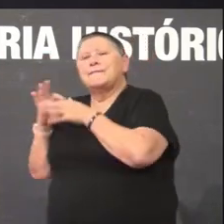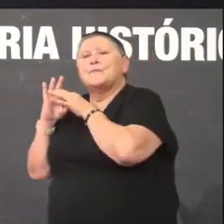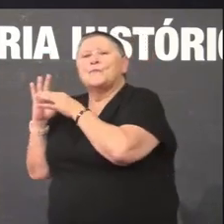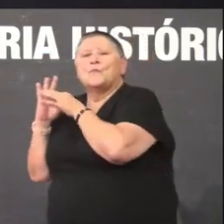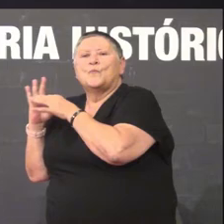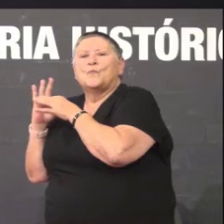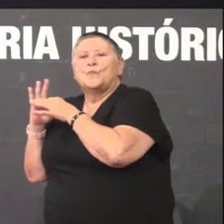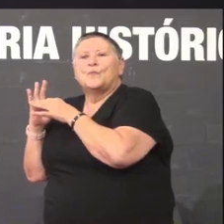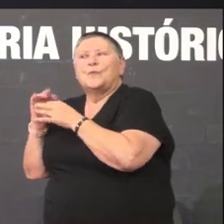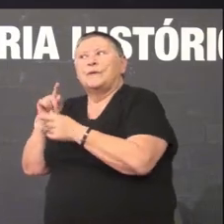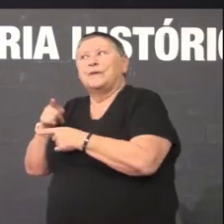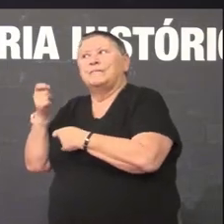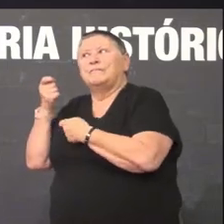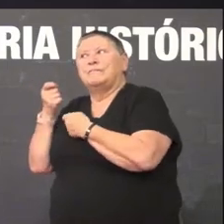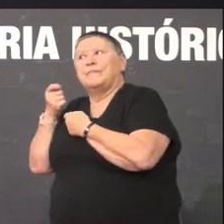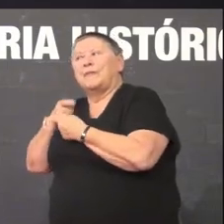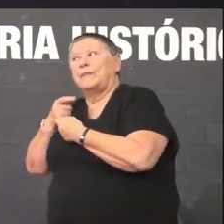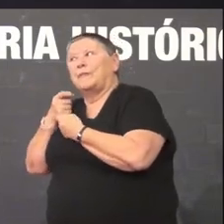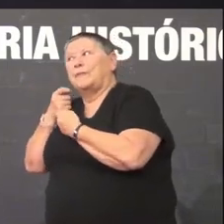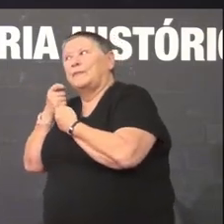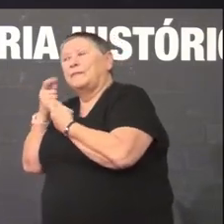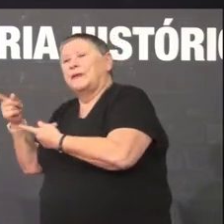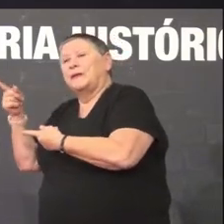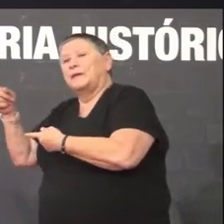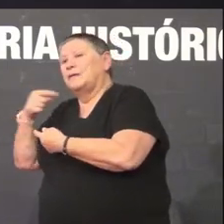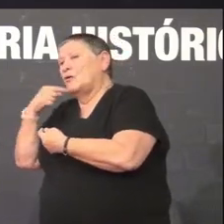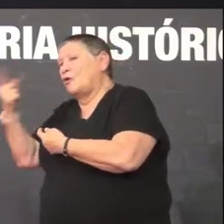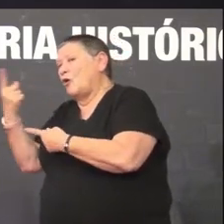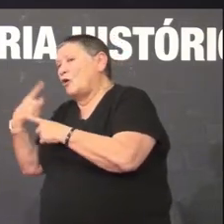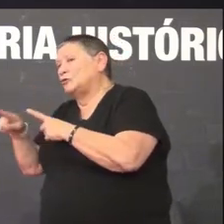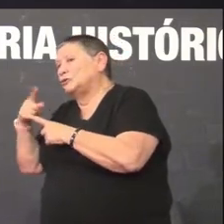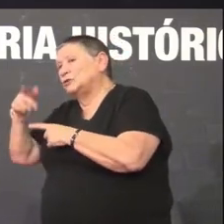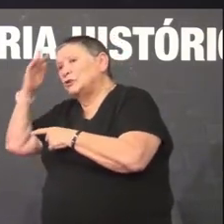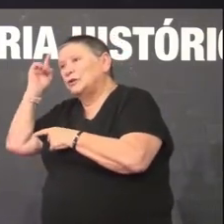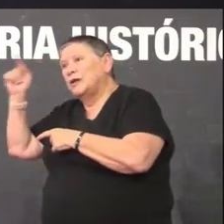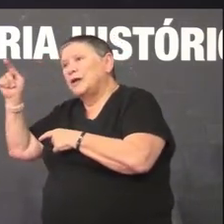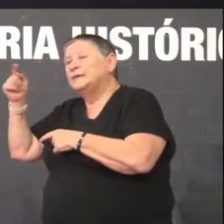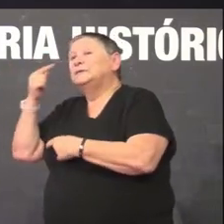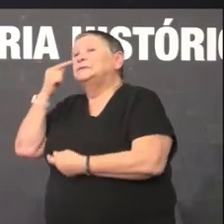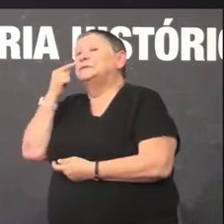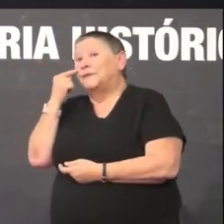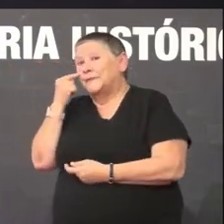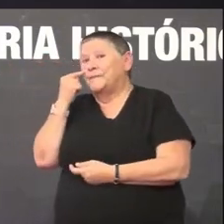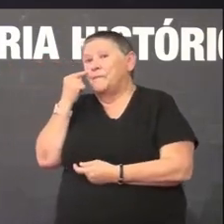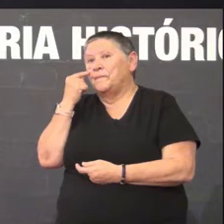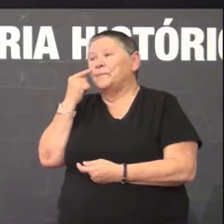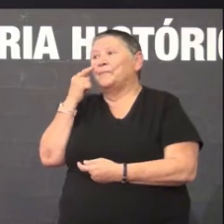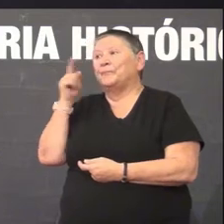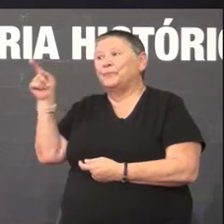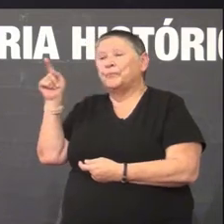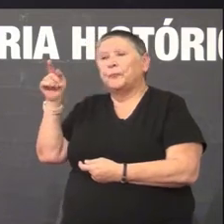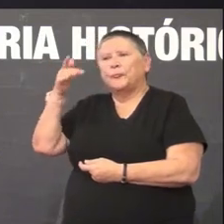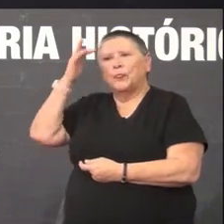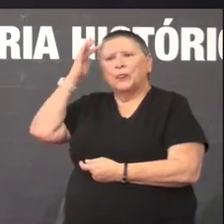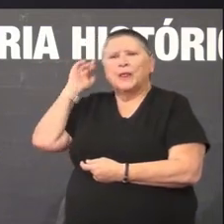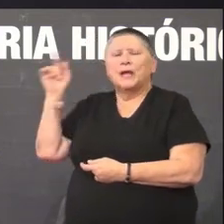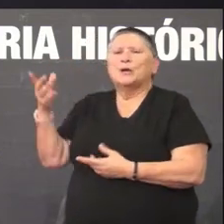dice a Corina algo que yo creo que ha sido determinante en esta historia de Corina, que no lo perdáis de vista. Es que Corina estaba muy asustada.